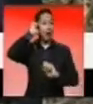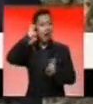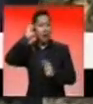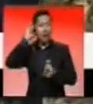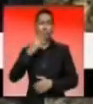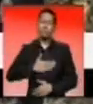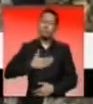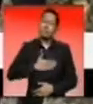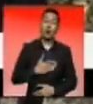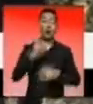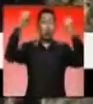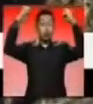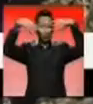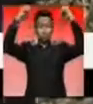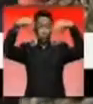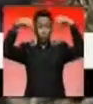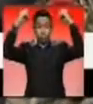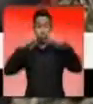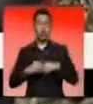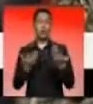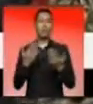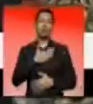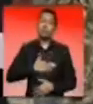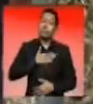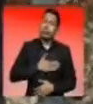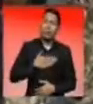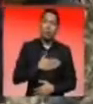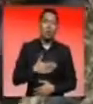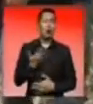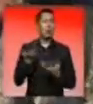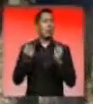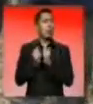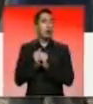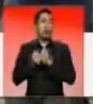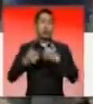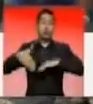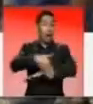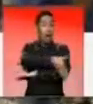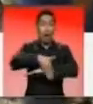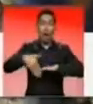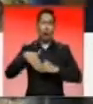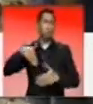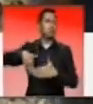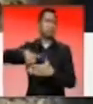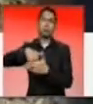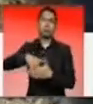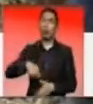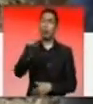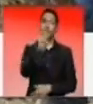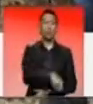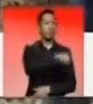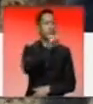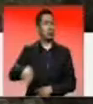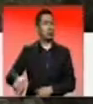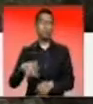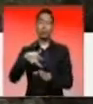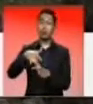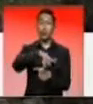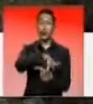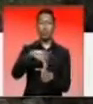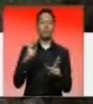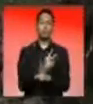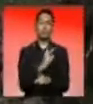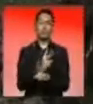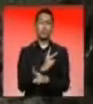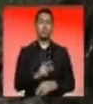se presenten las precipitaciones interrumpan o restrinjan el paso vehicular hacia la zona de Río de Oro. Nos